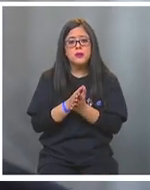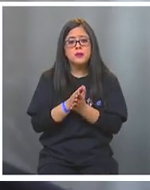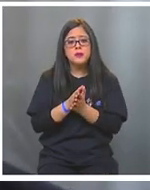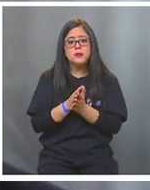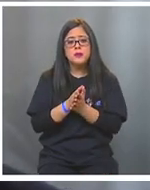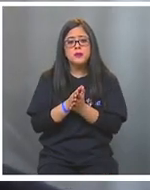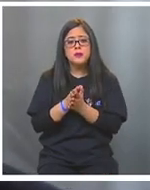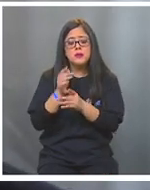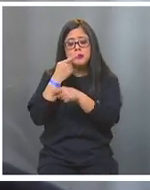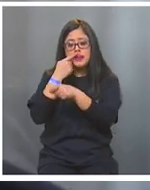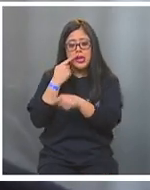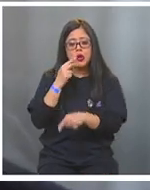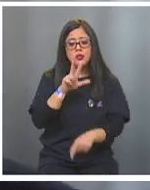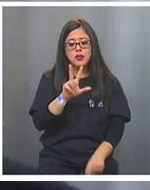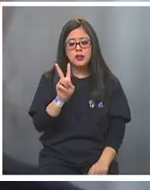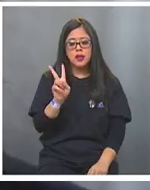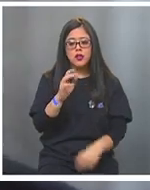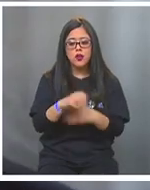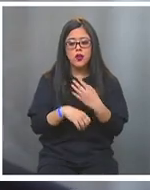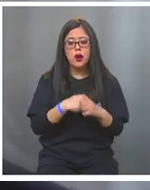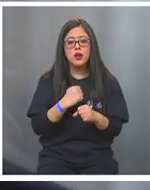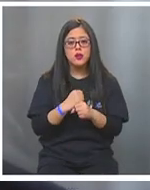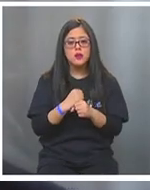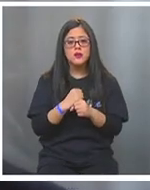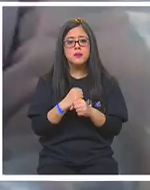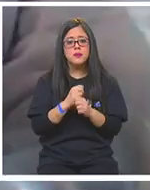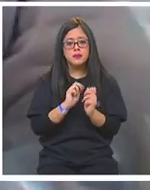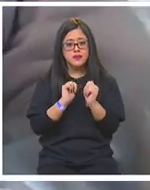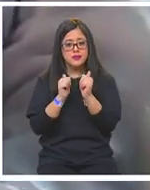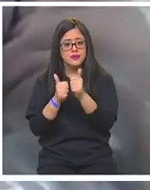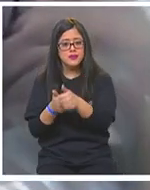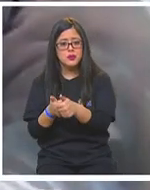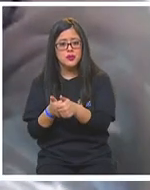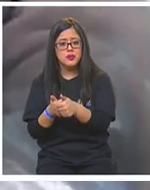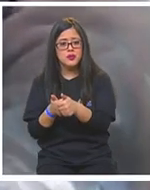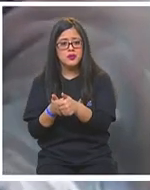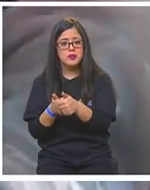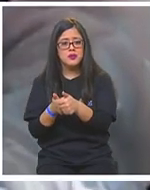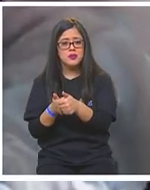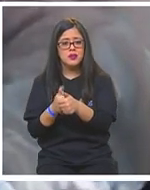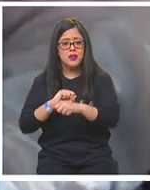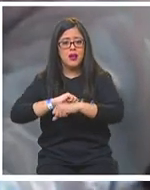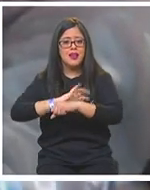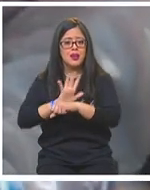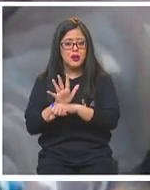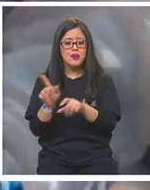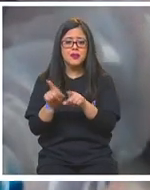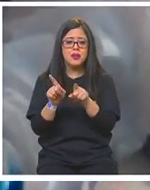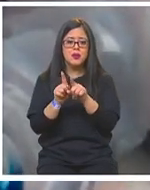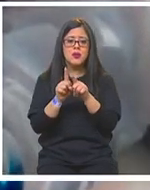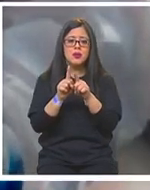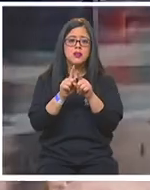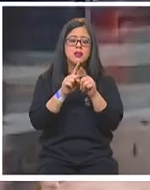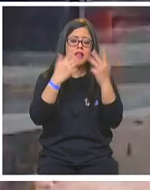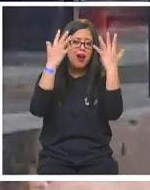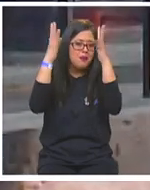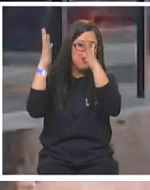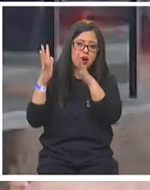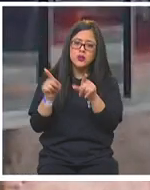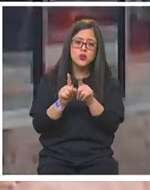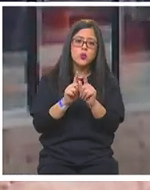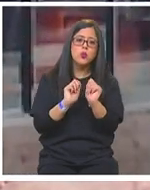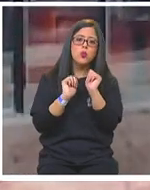él con 82 años le ganó al COVID. Salió entre aplausos él como un ganador.